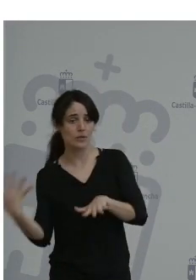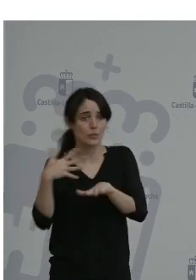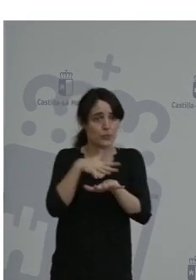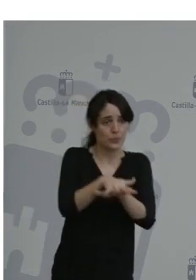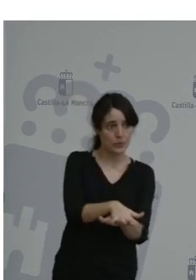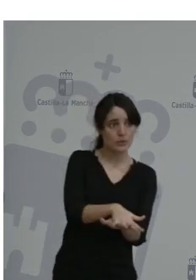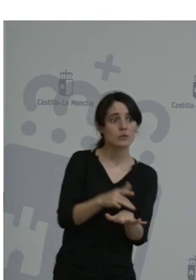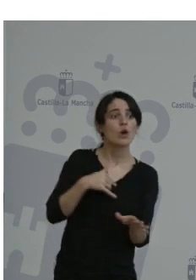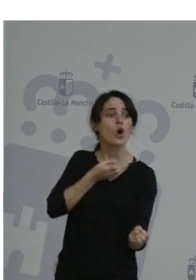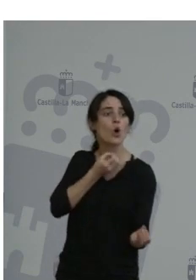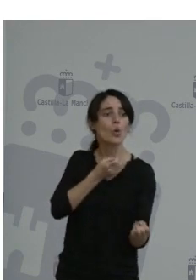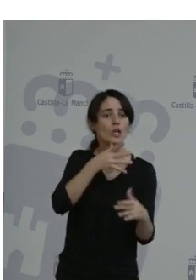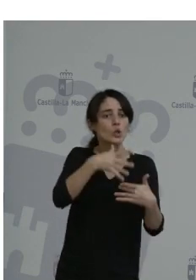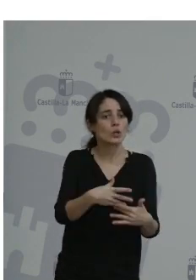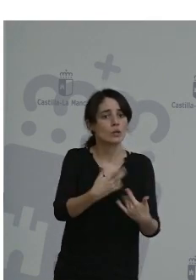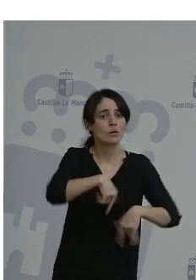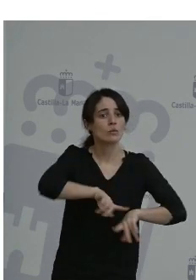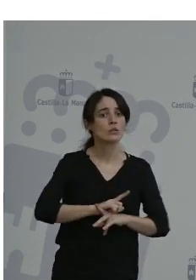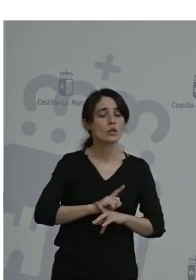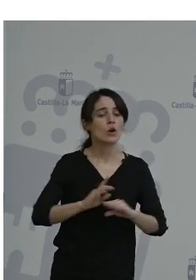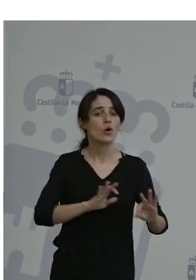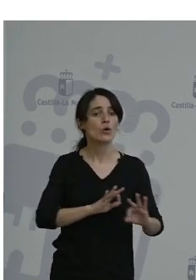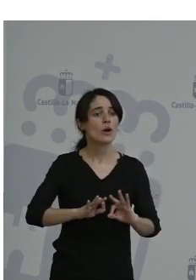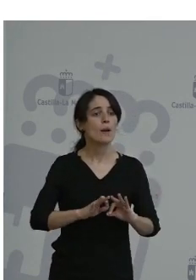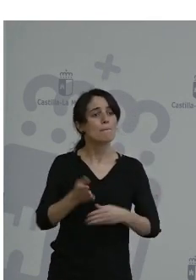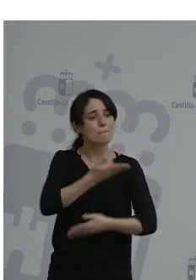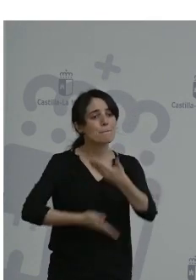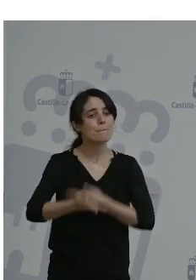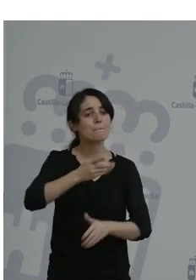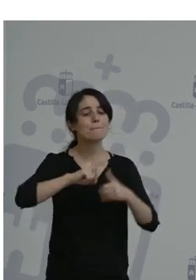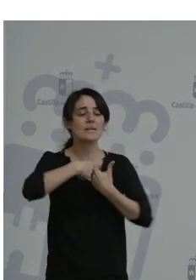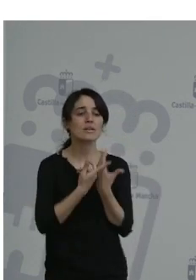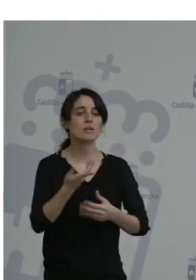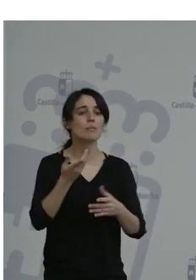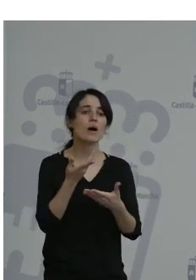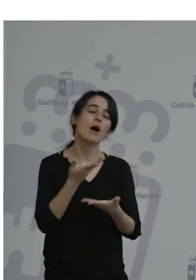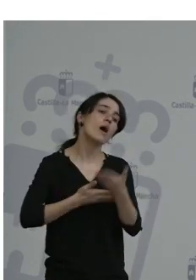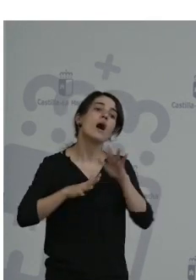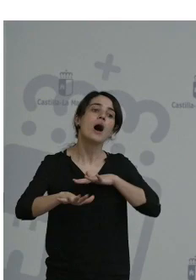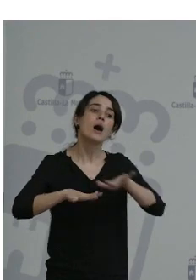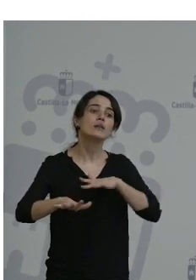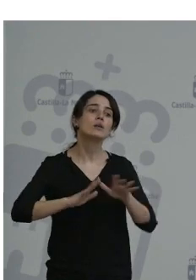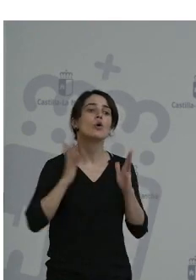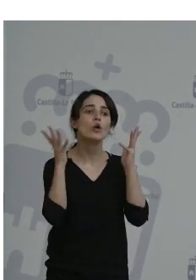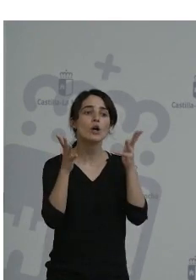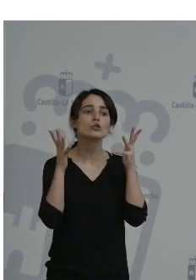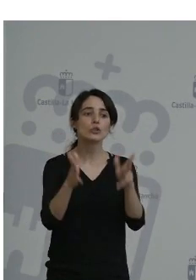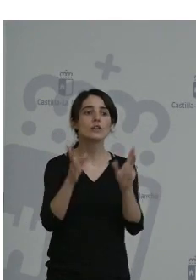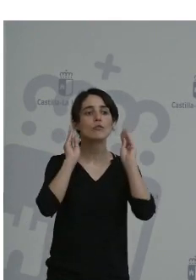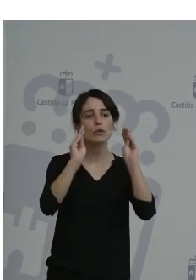general participa activamente con la Consejería de Empleo Formación y Trabajo Autónomo en la